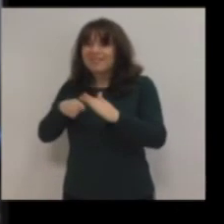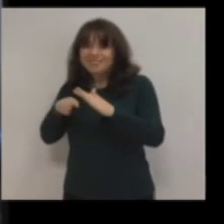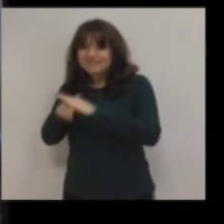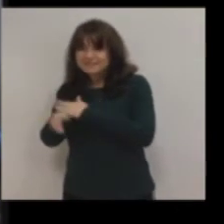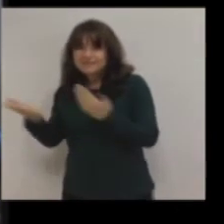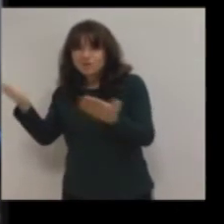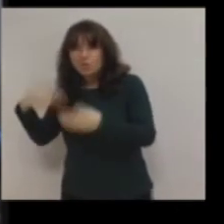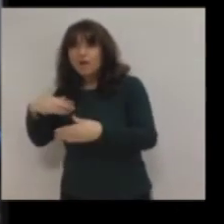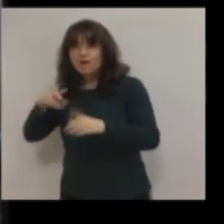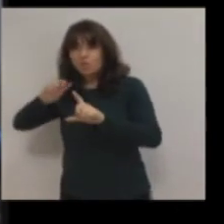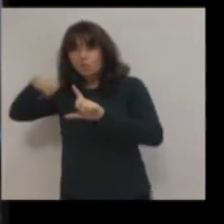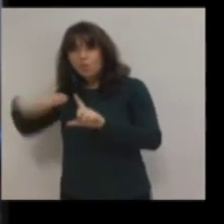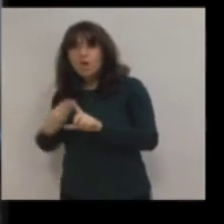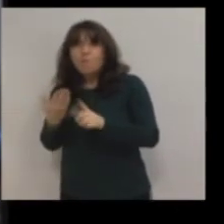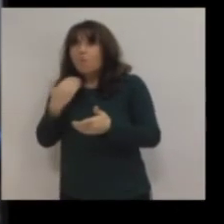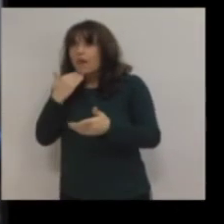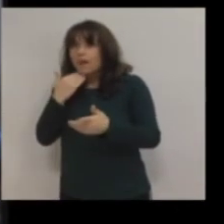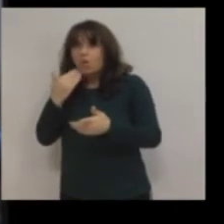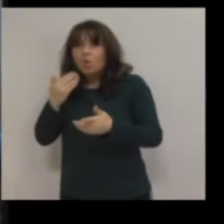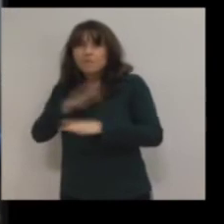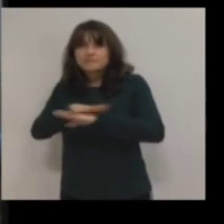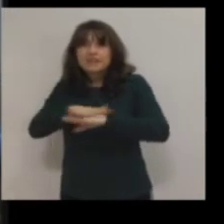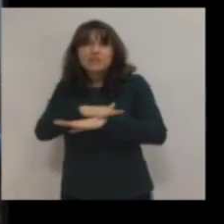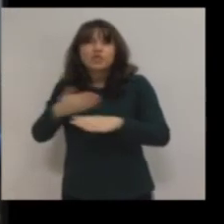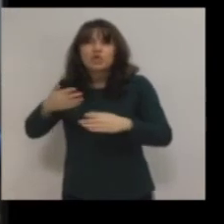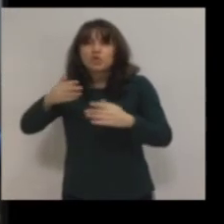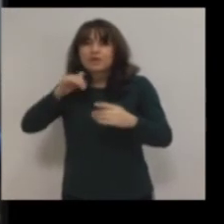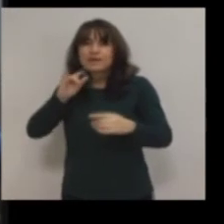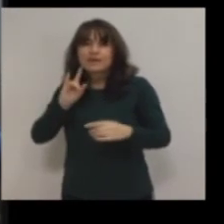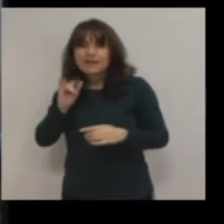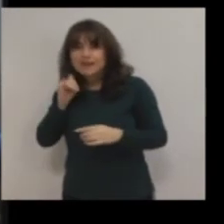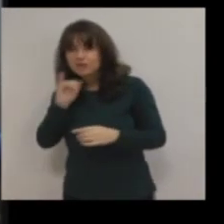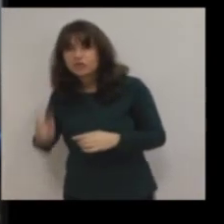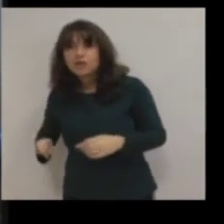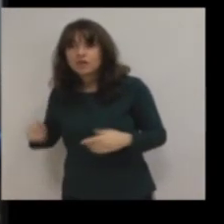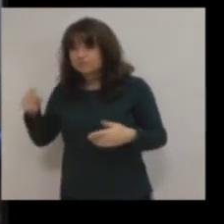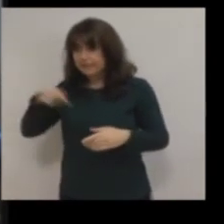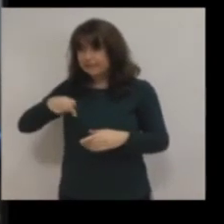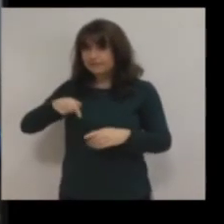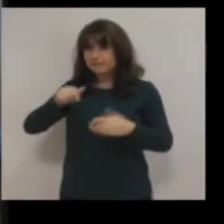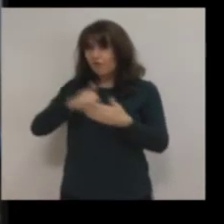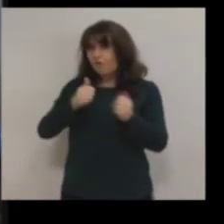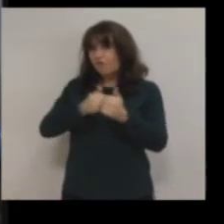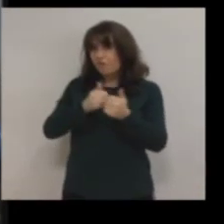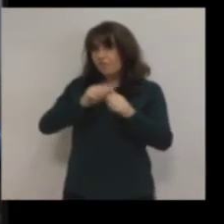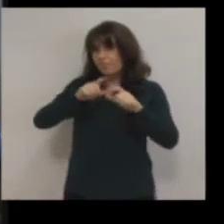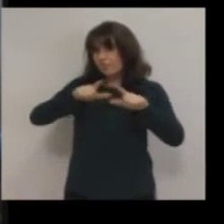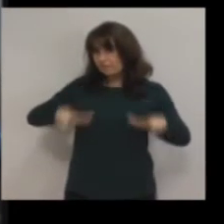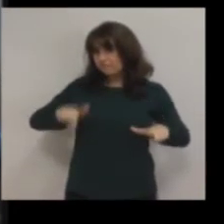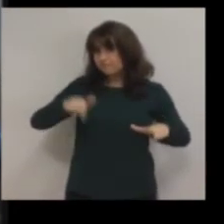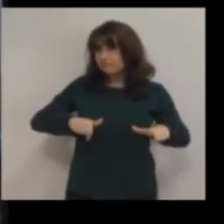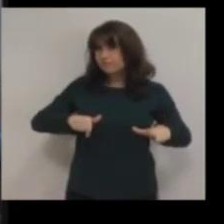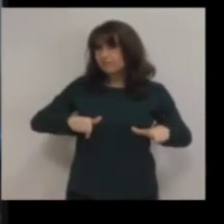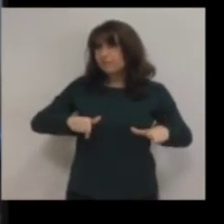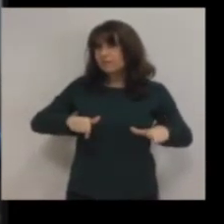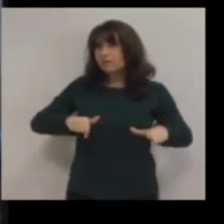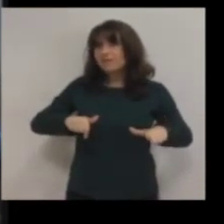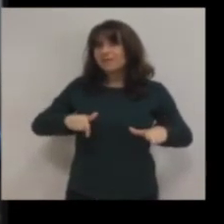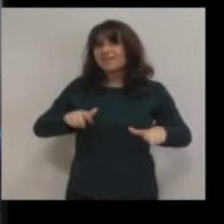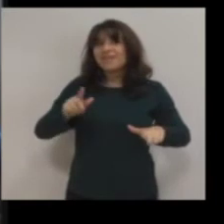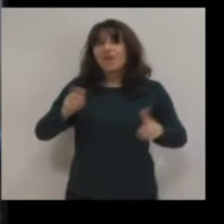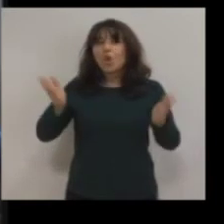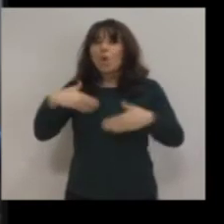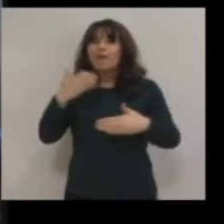una administración electrónica o de lo que sea es esta, que es esta oficina. En principio no hay un y después si aquí